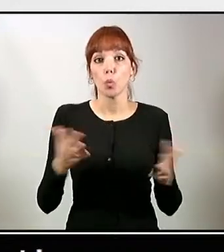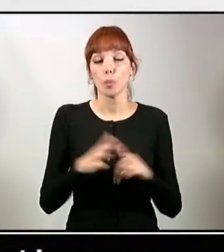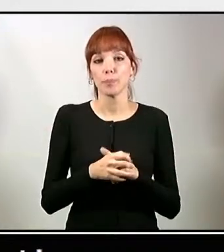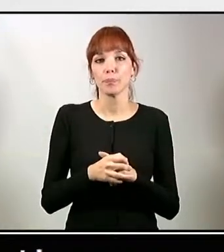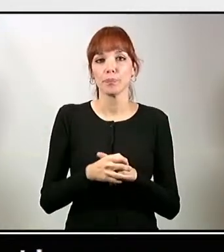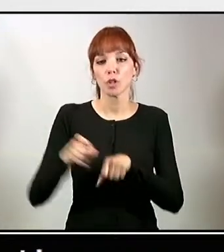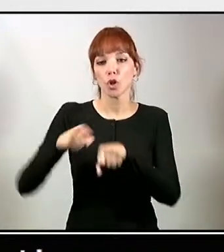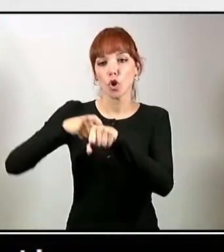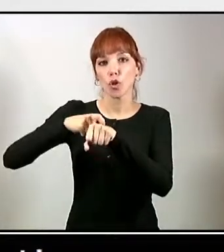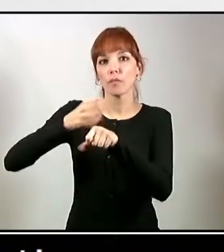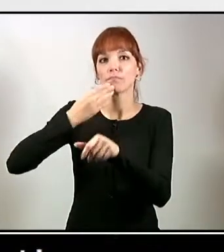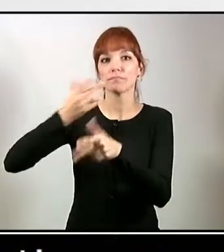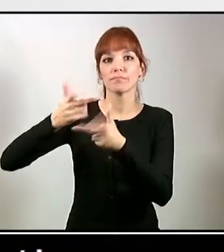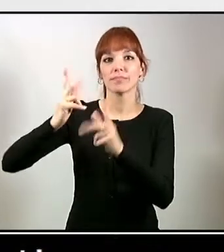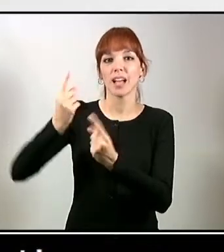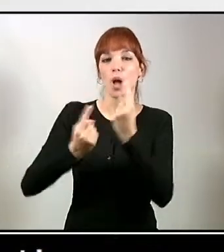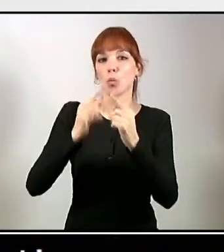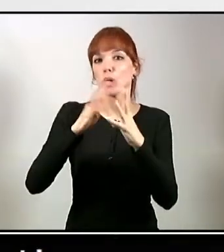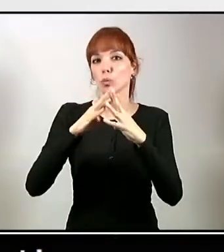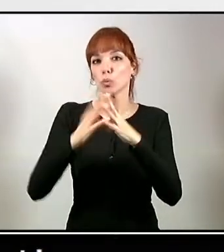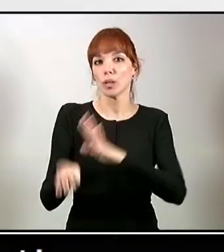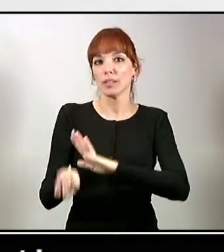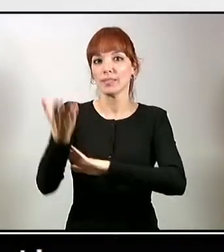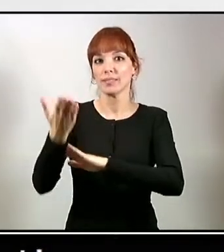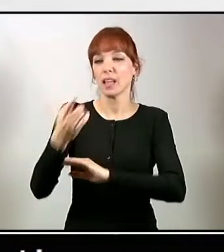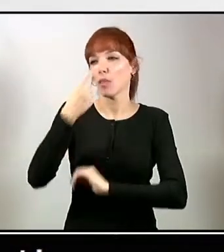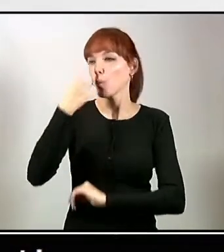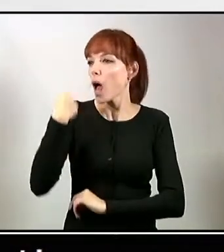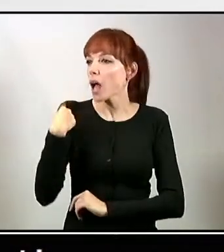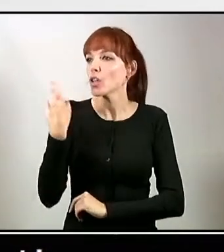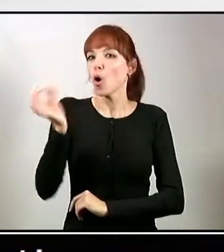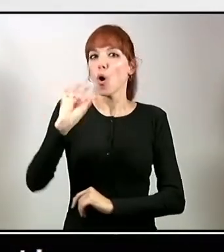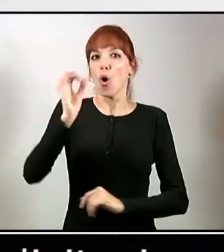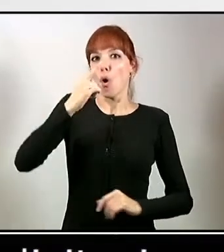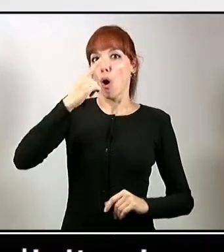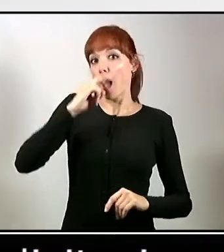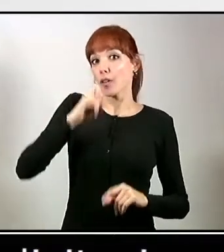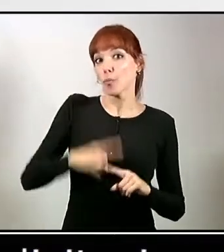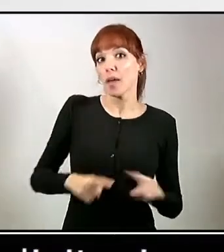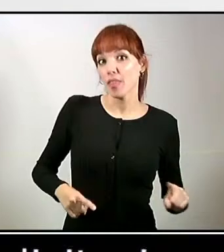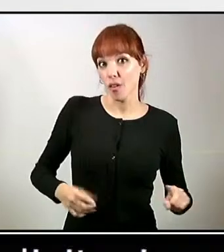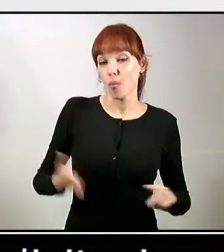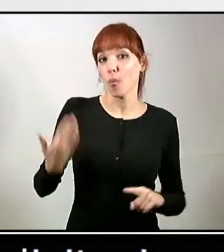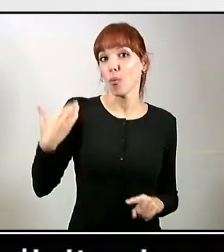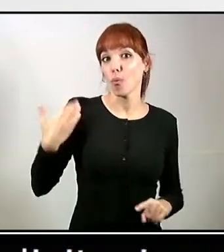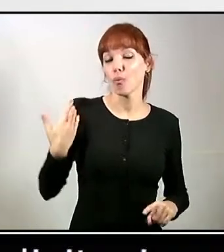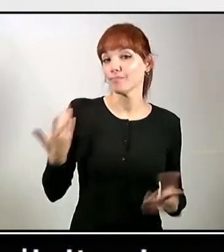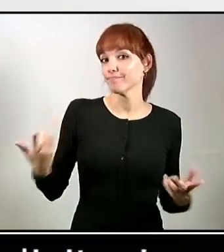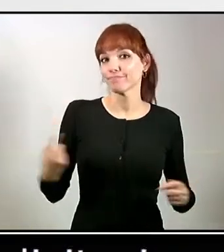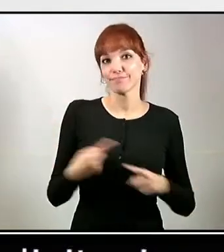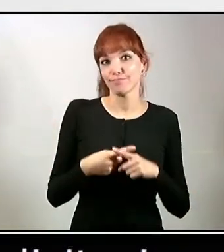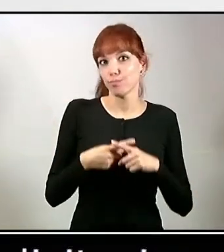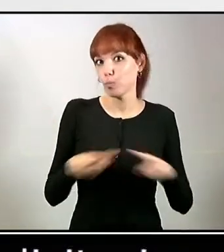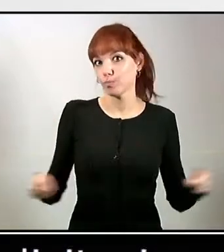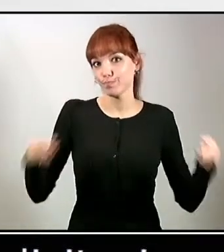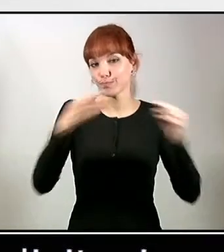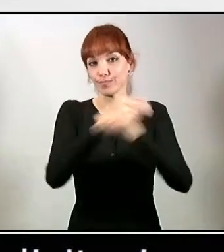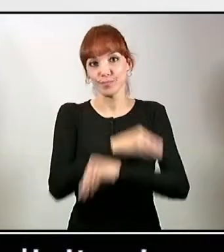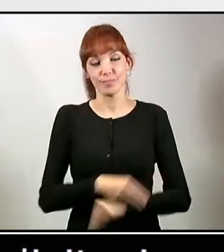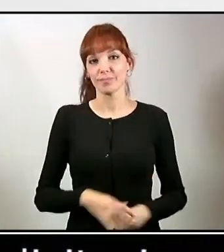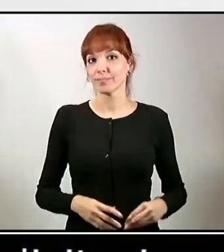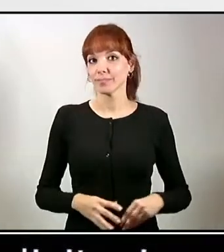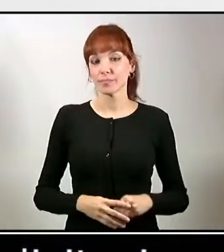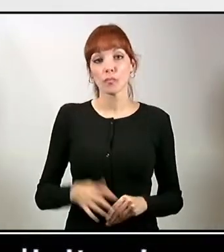con las que se sacaron algunas de esas infraestructuras hace un año y medio, pues no son las que hay en estos momentos debido